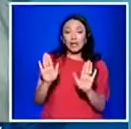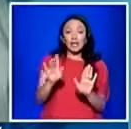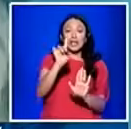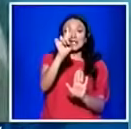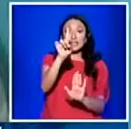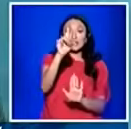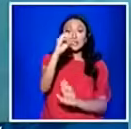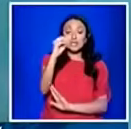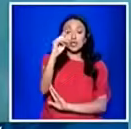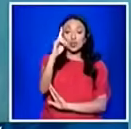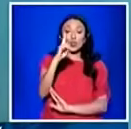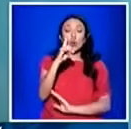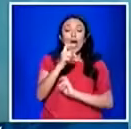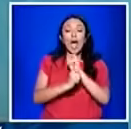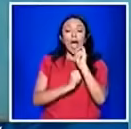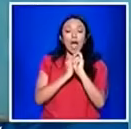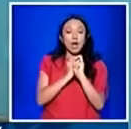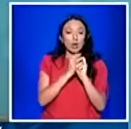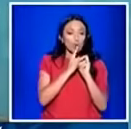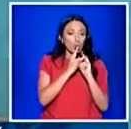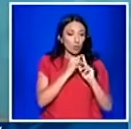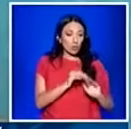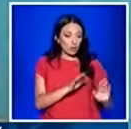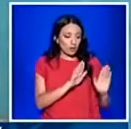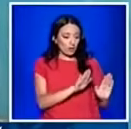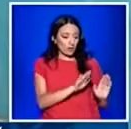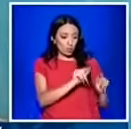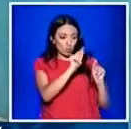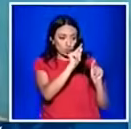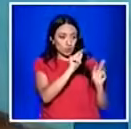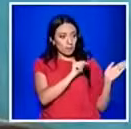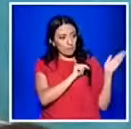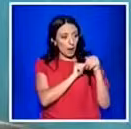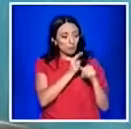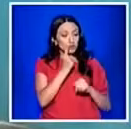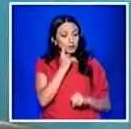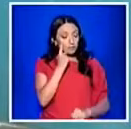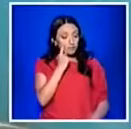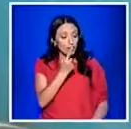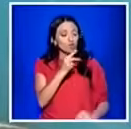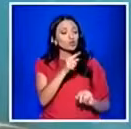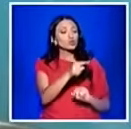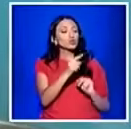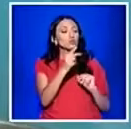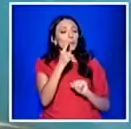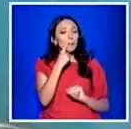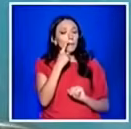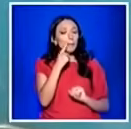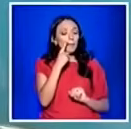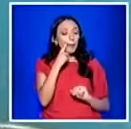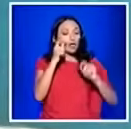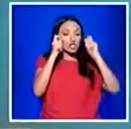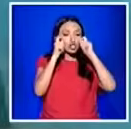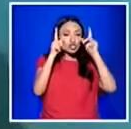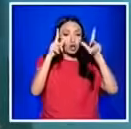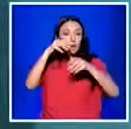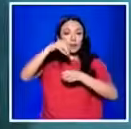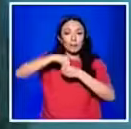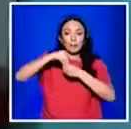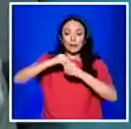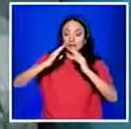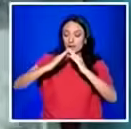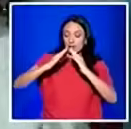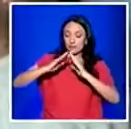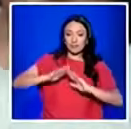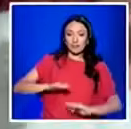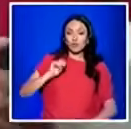101 años... del papacito. Déjele la ollita, porque en este momento nos vamos a dirigir para mostrarles la sorpresa que tienen acá en el interior. Estamos en el sur